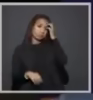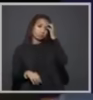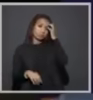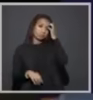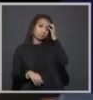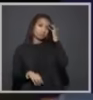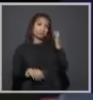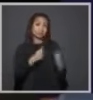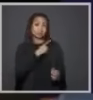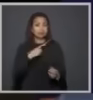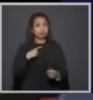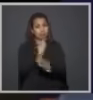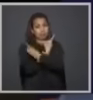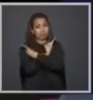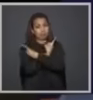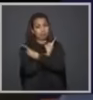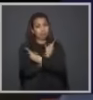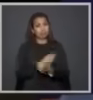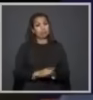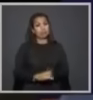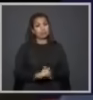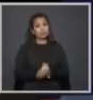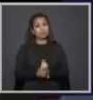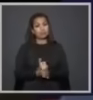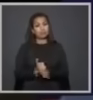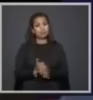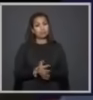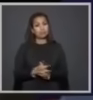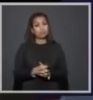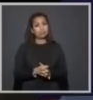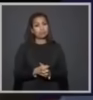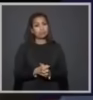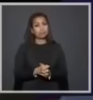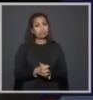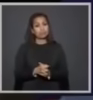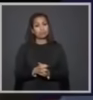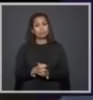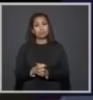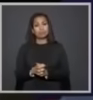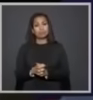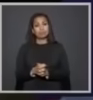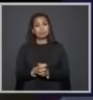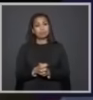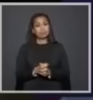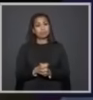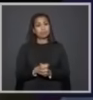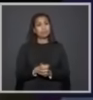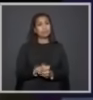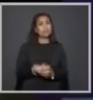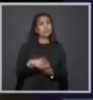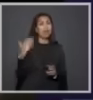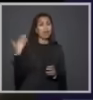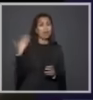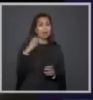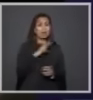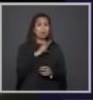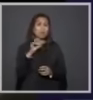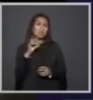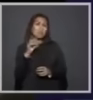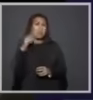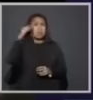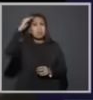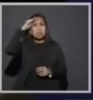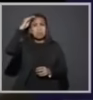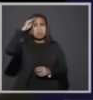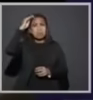hay, podría ser un agente eficiente, un buen técnico, un